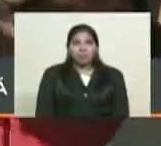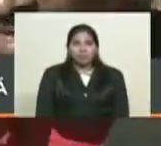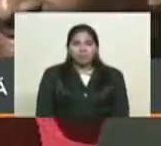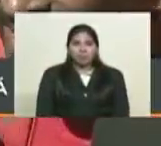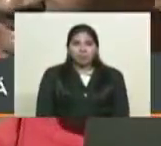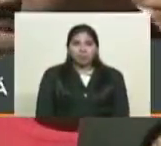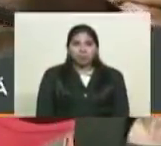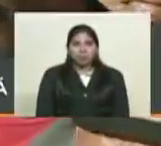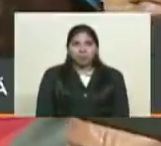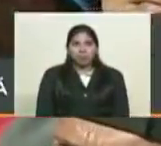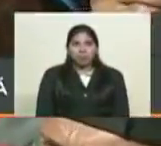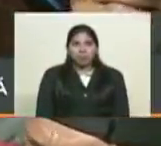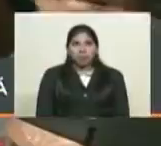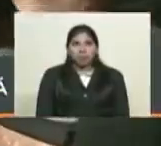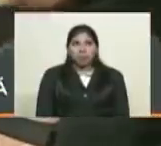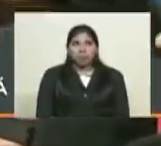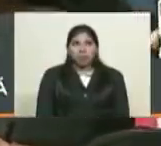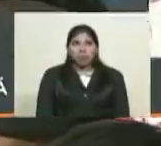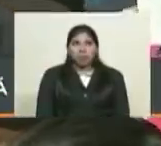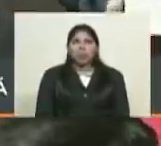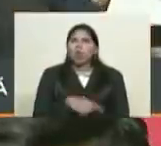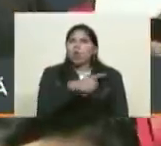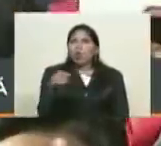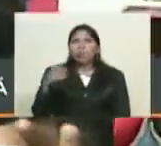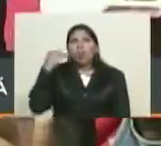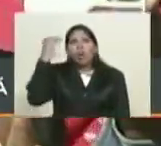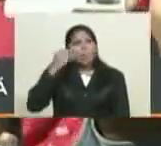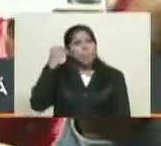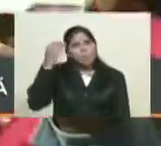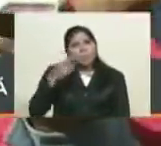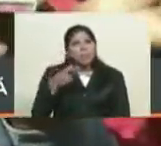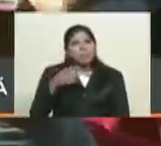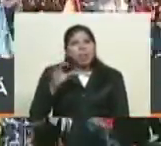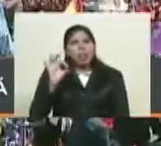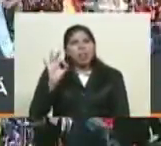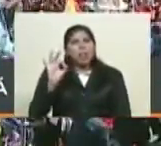¿Y el Petro? ¿Qué les parece el Petro?